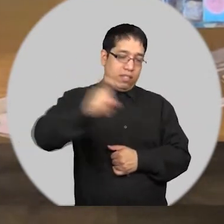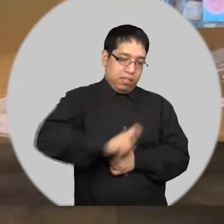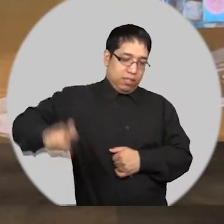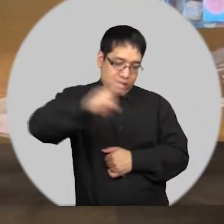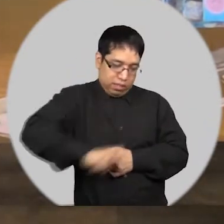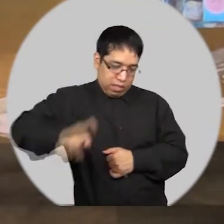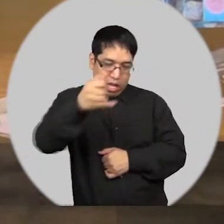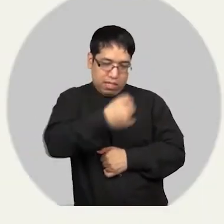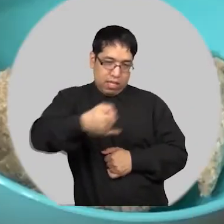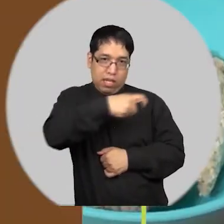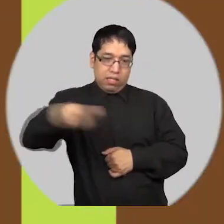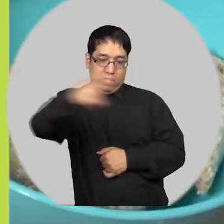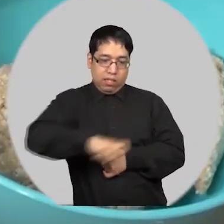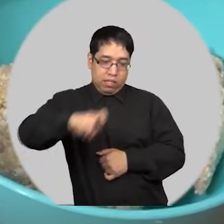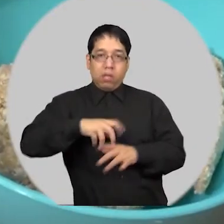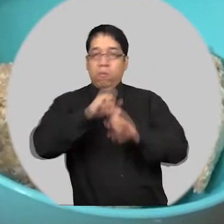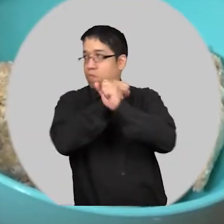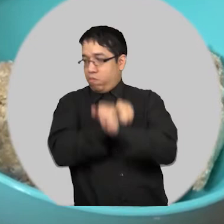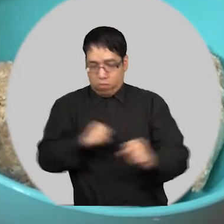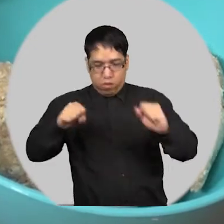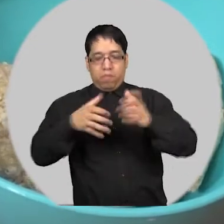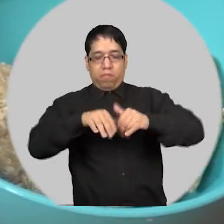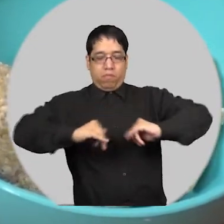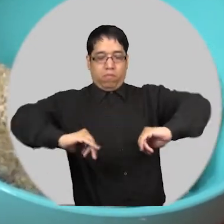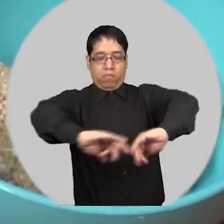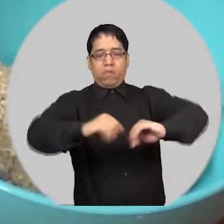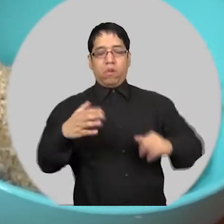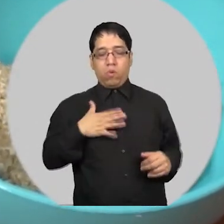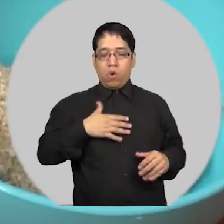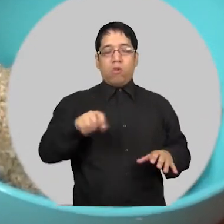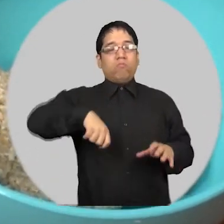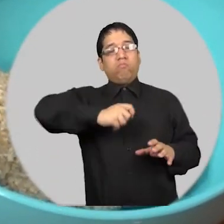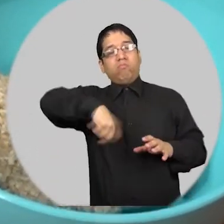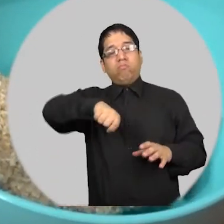la masa. Yo hago esto porque me gusta y me apasiona.